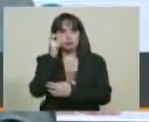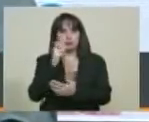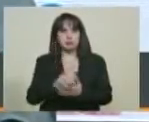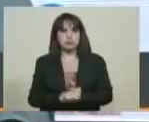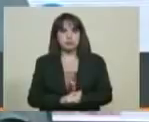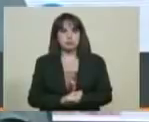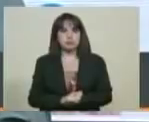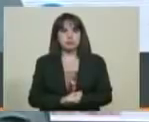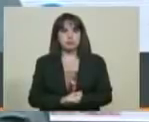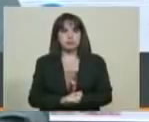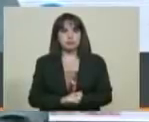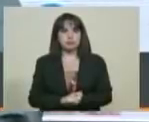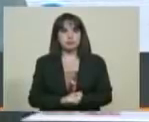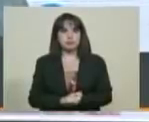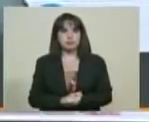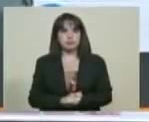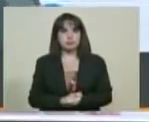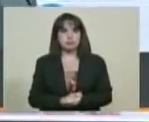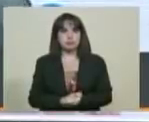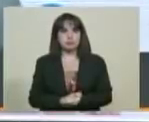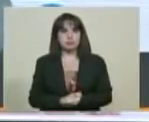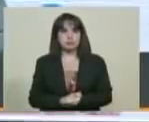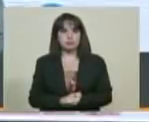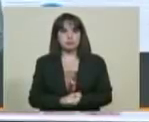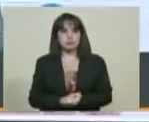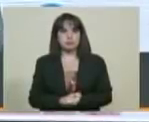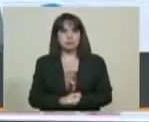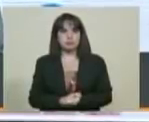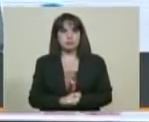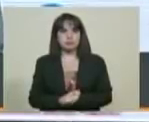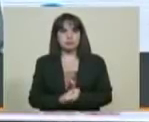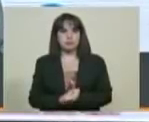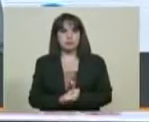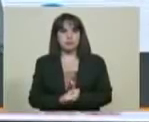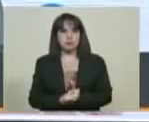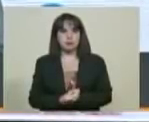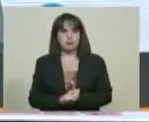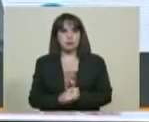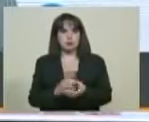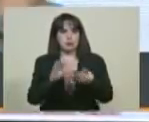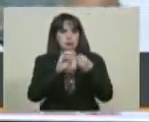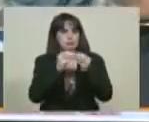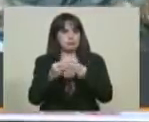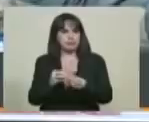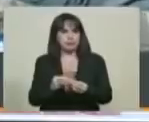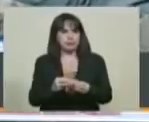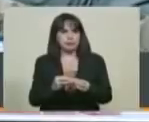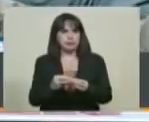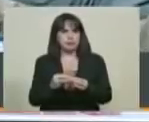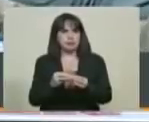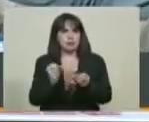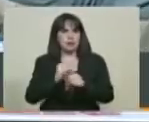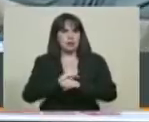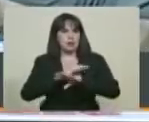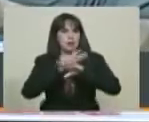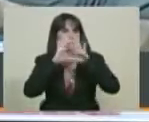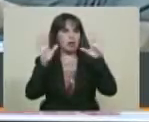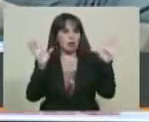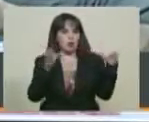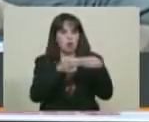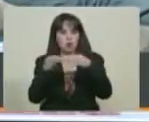años. Vamos a armar la agenda. Si ya tenemos claro los sectores que vamos a convocar,